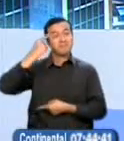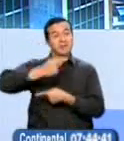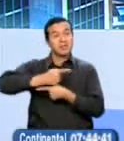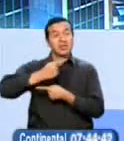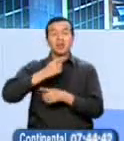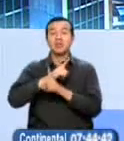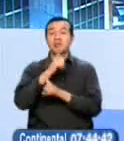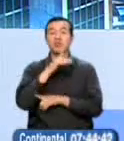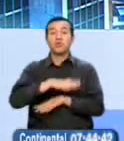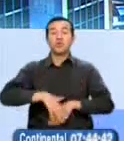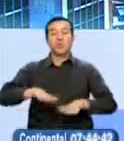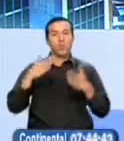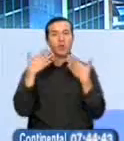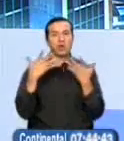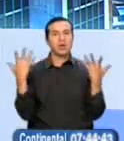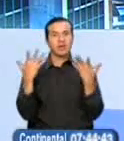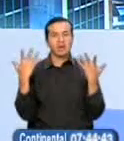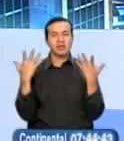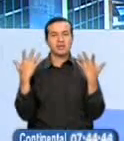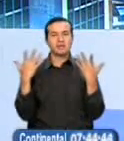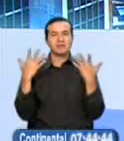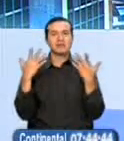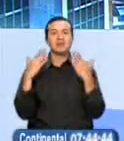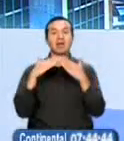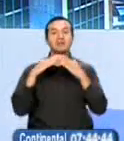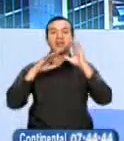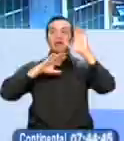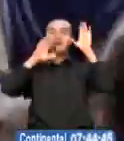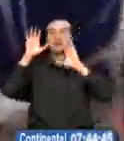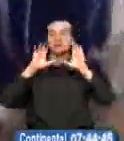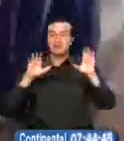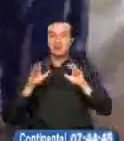Discapacidad fue Guayaquil y lo hizo con una casa abierta. Veamos.